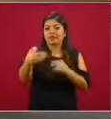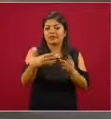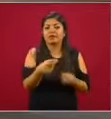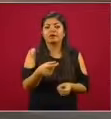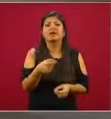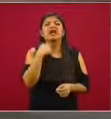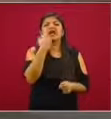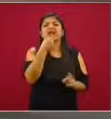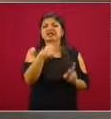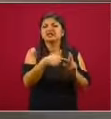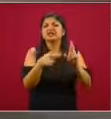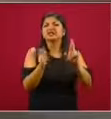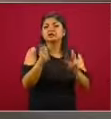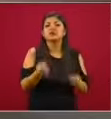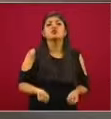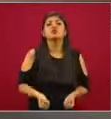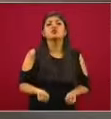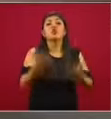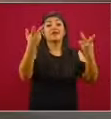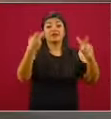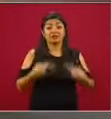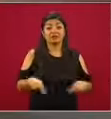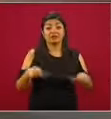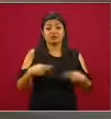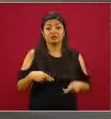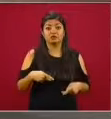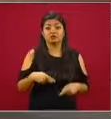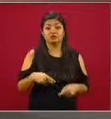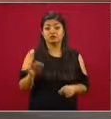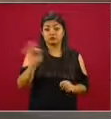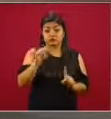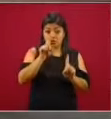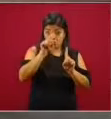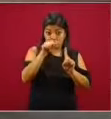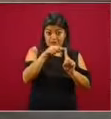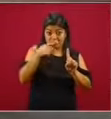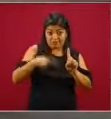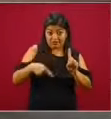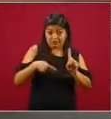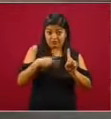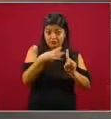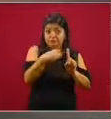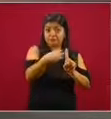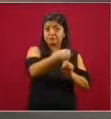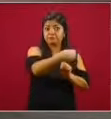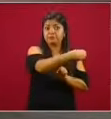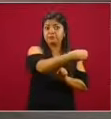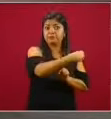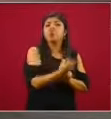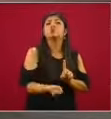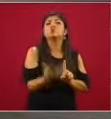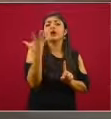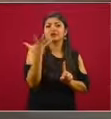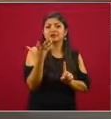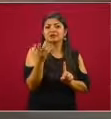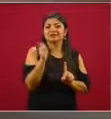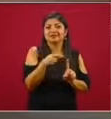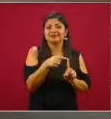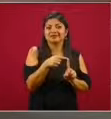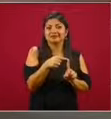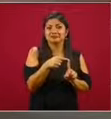cuántas personas se van a contagiar a partir de una persona enferma durante el periodo que esa persona enferma